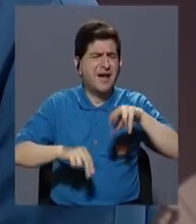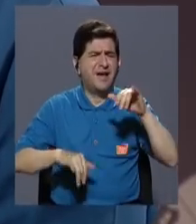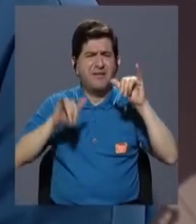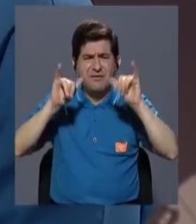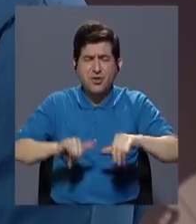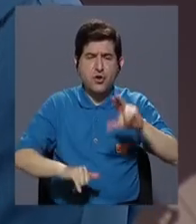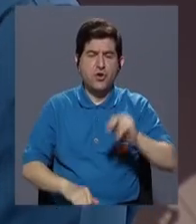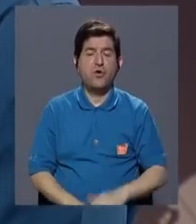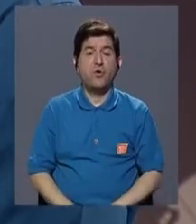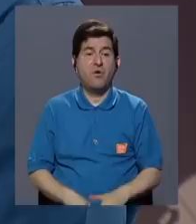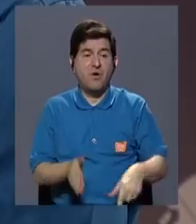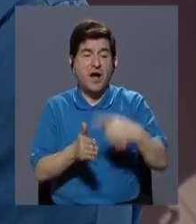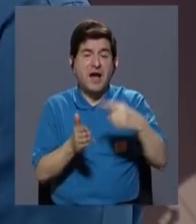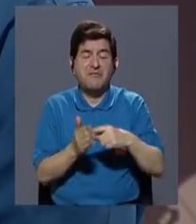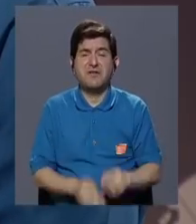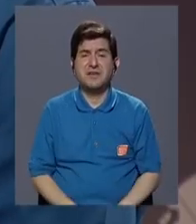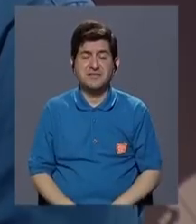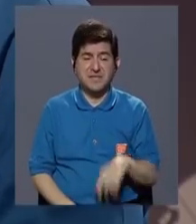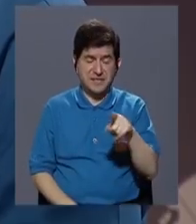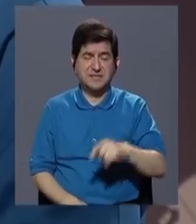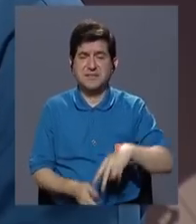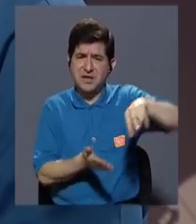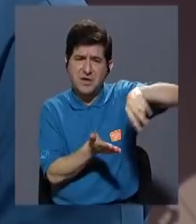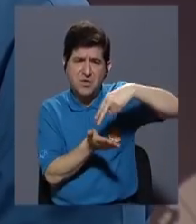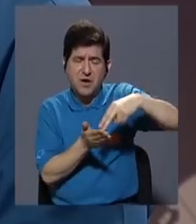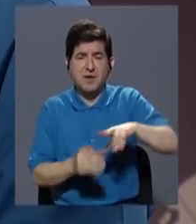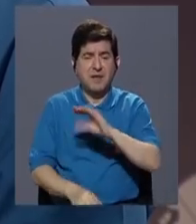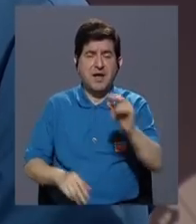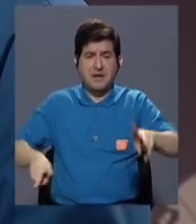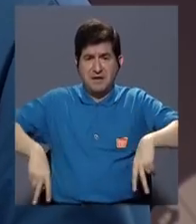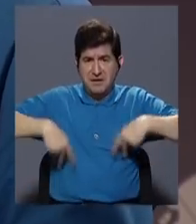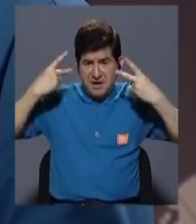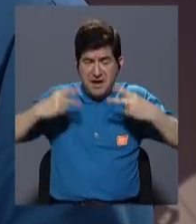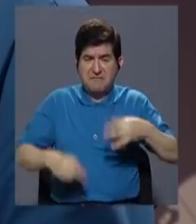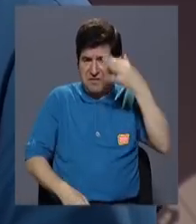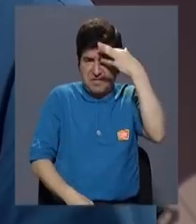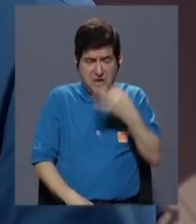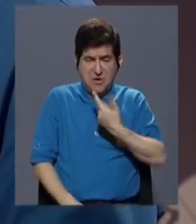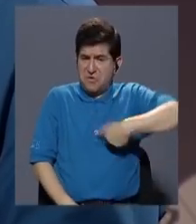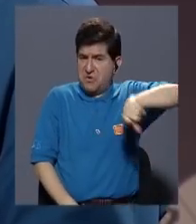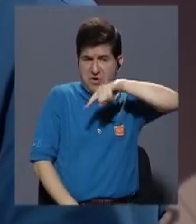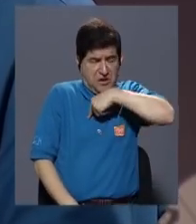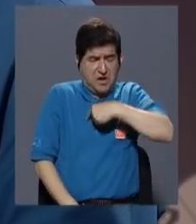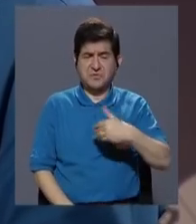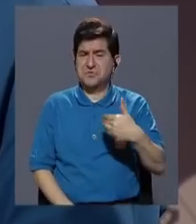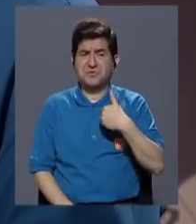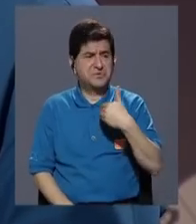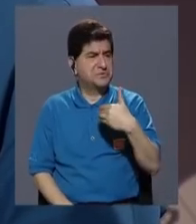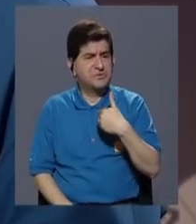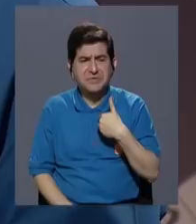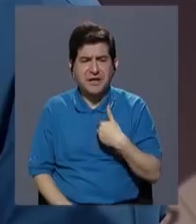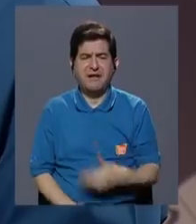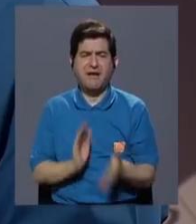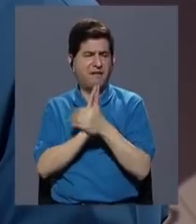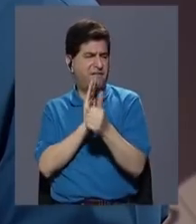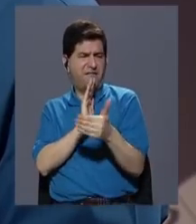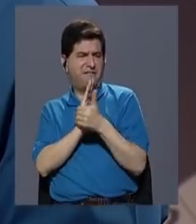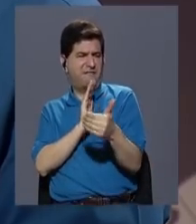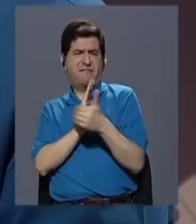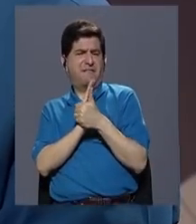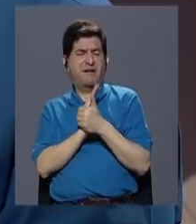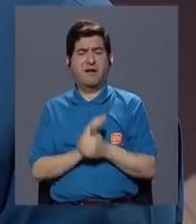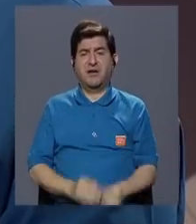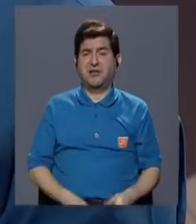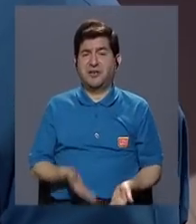veces pasa con los ritmos tropicales y con muchas cosas en nuestra vida que como no nos creemos lo suficientemente expertos